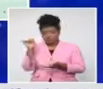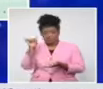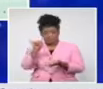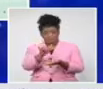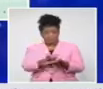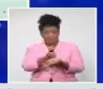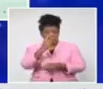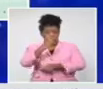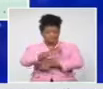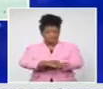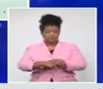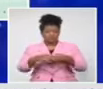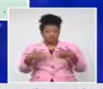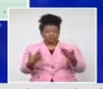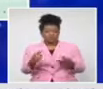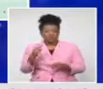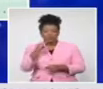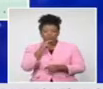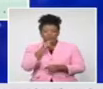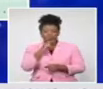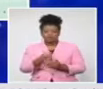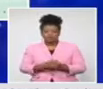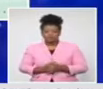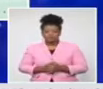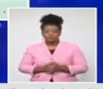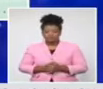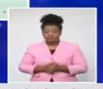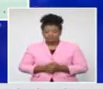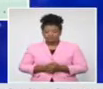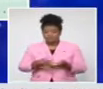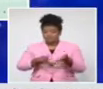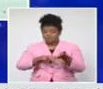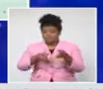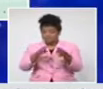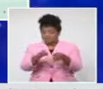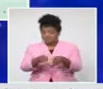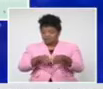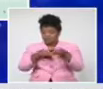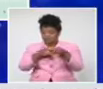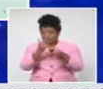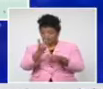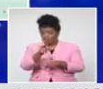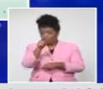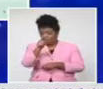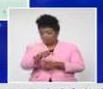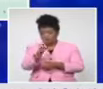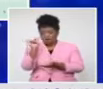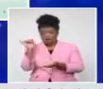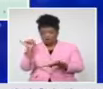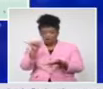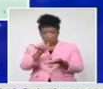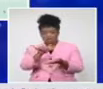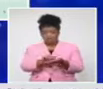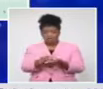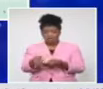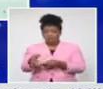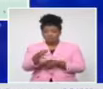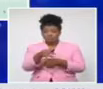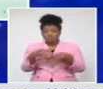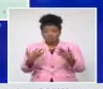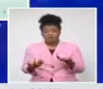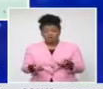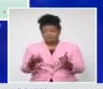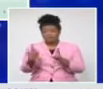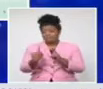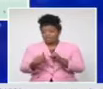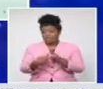cubano procedente de Rusia. En la provincia de Granma, 2 casos importados, uno del municipio de Bayamo y uno